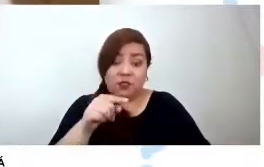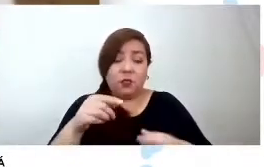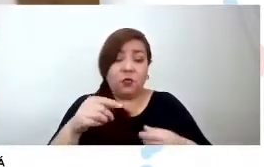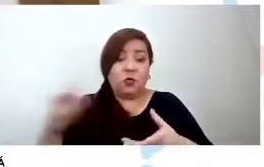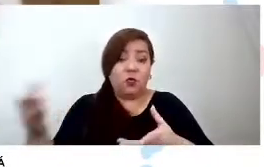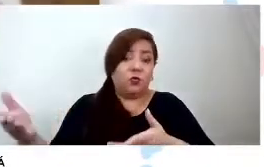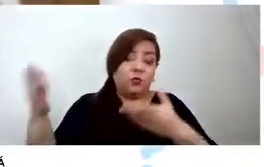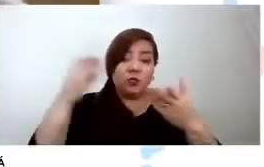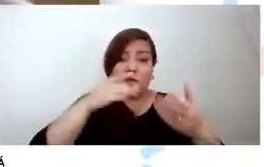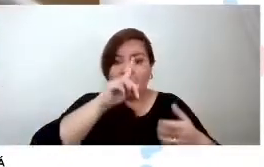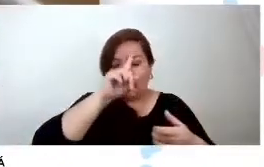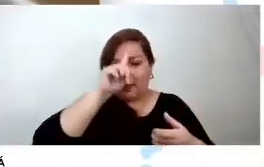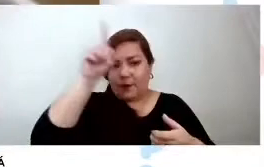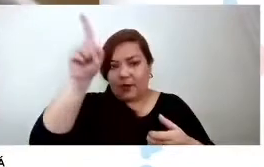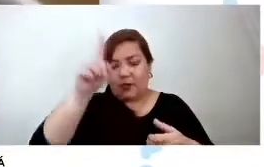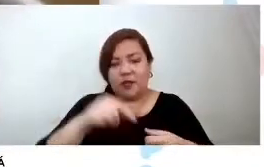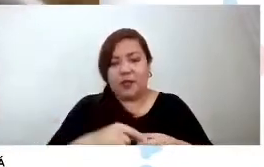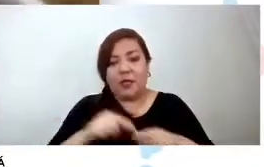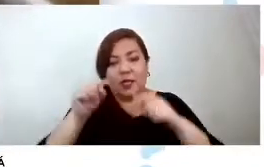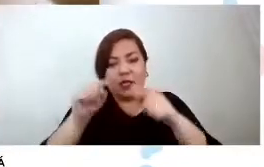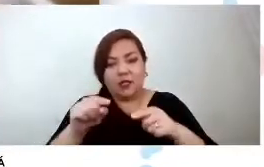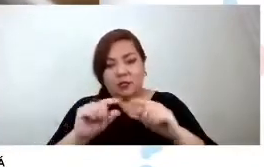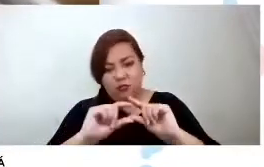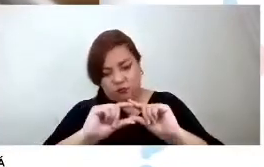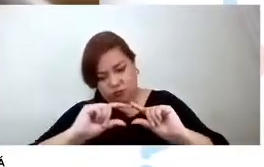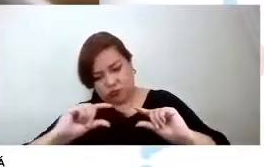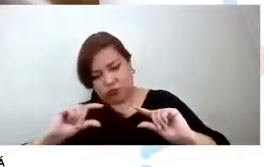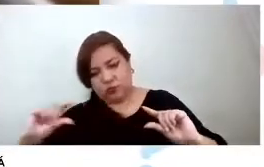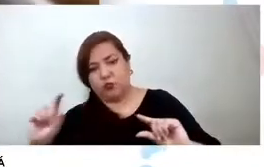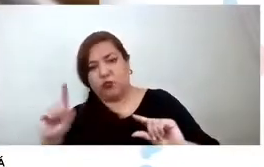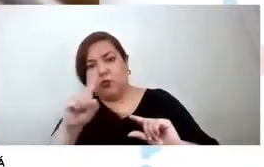Como bien nos habló Cecilia, esto vendría a ser el sustrato portador.